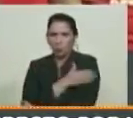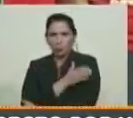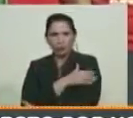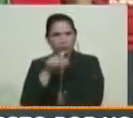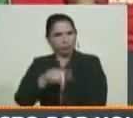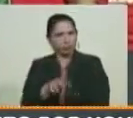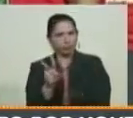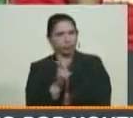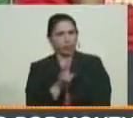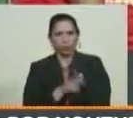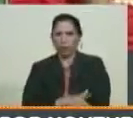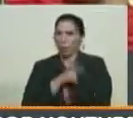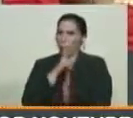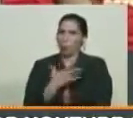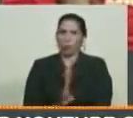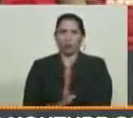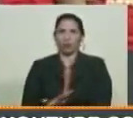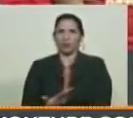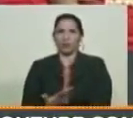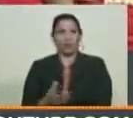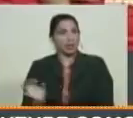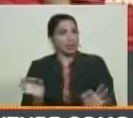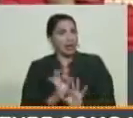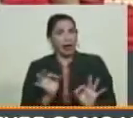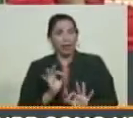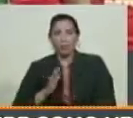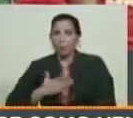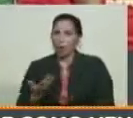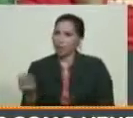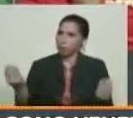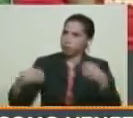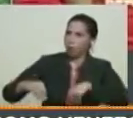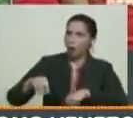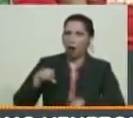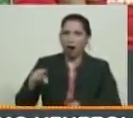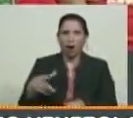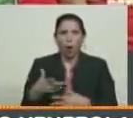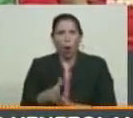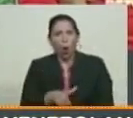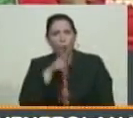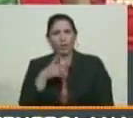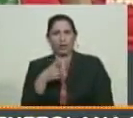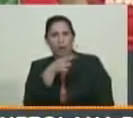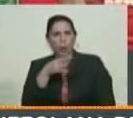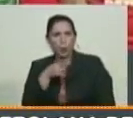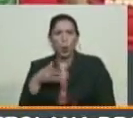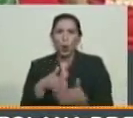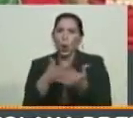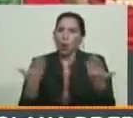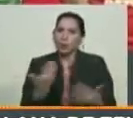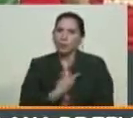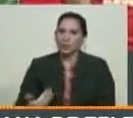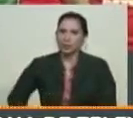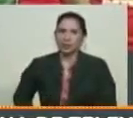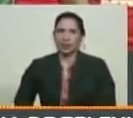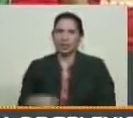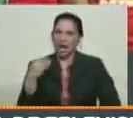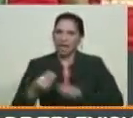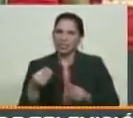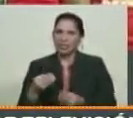Venezuela. Nadie puede estar a favor de cometer un crimen solo para hacerse del